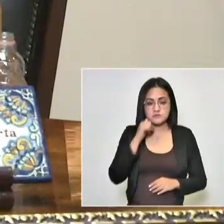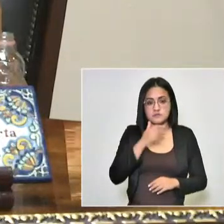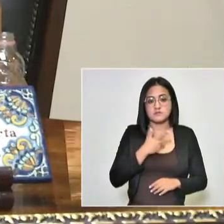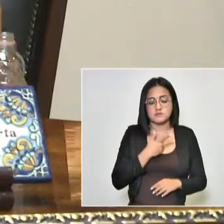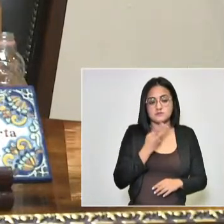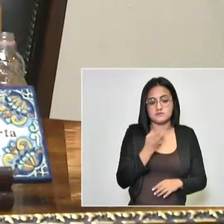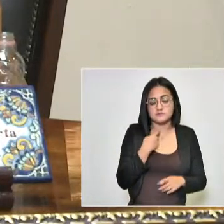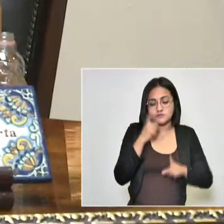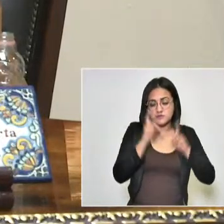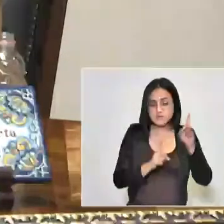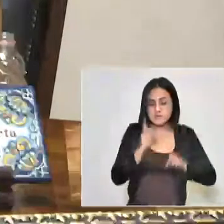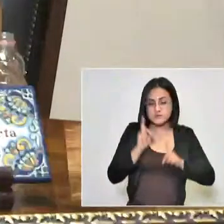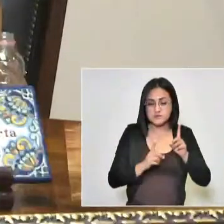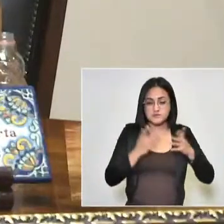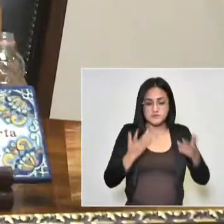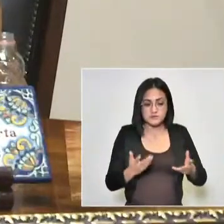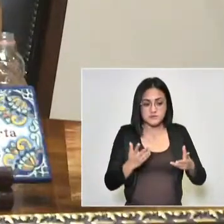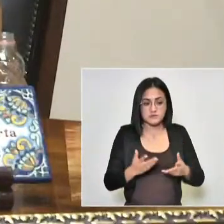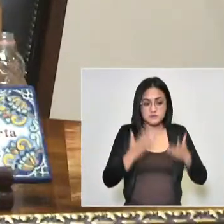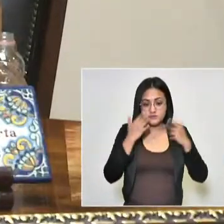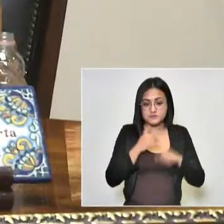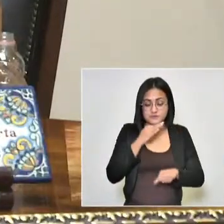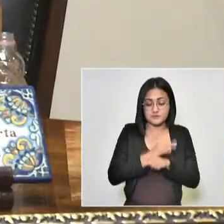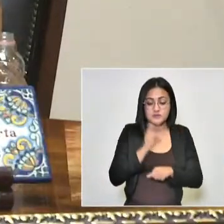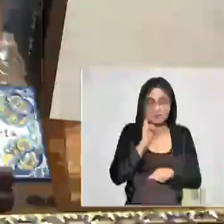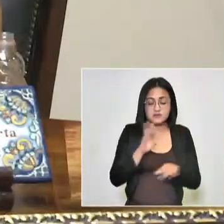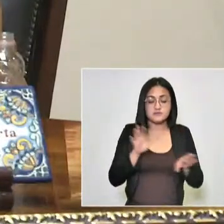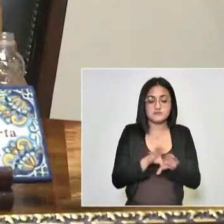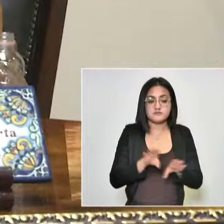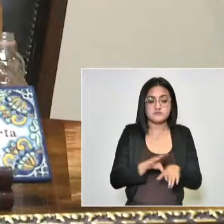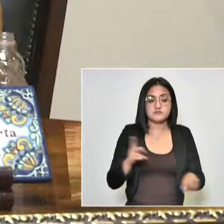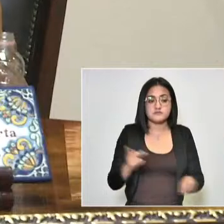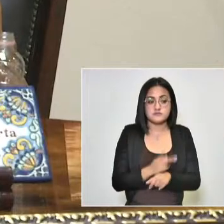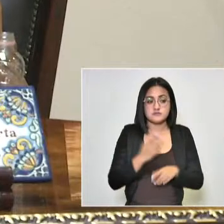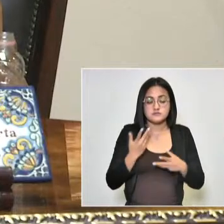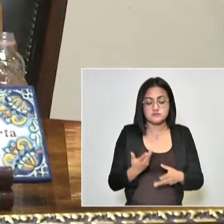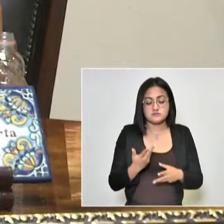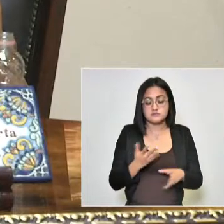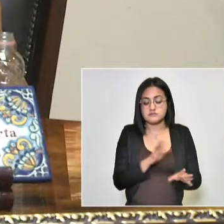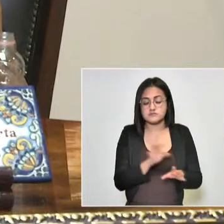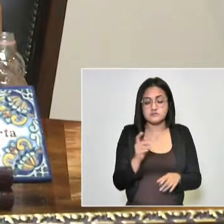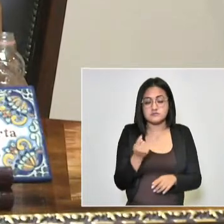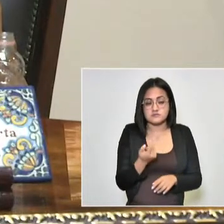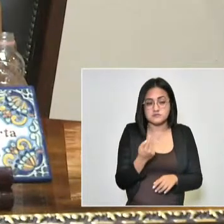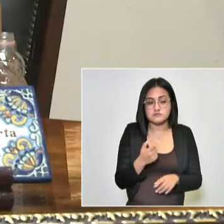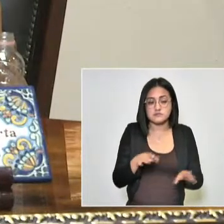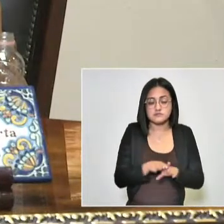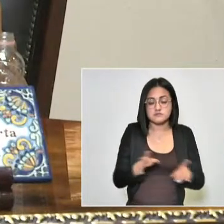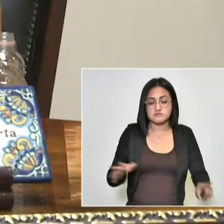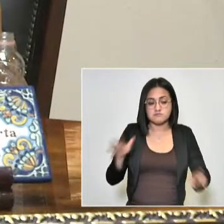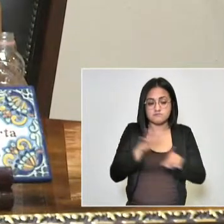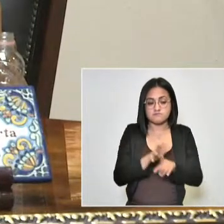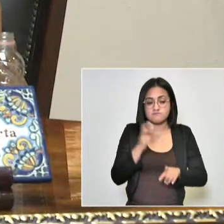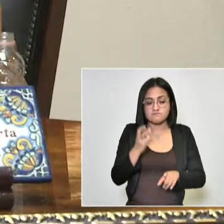Siempre las he tenido. No hay que ver ese asunto como un linchamiento,